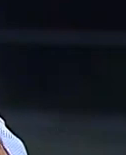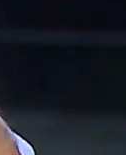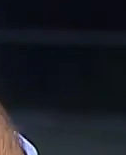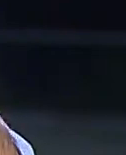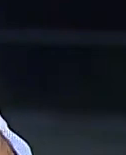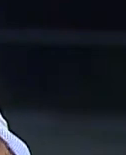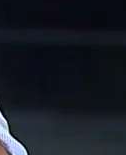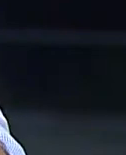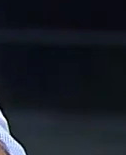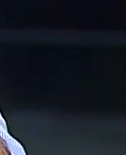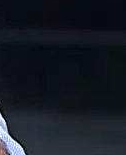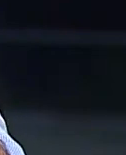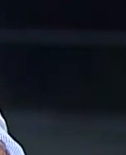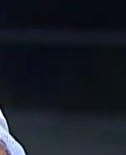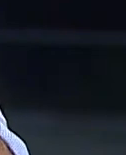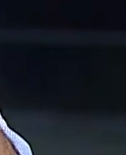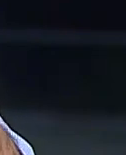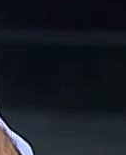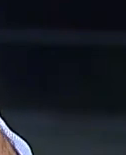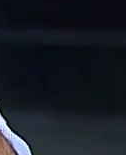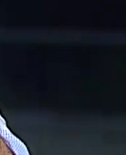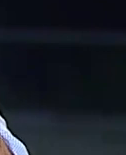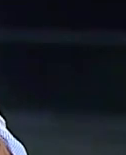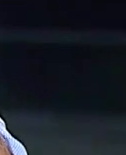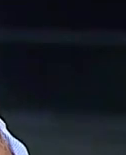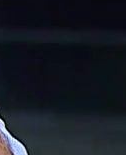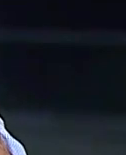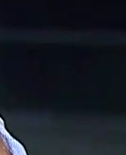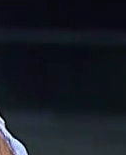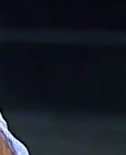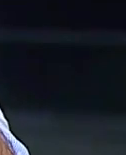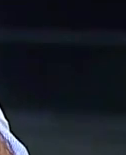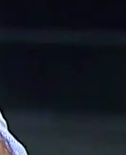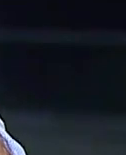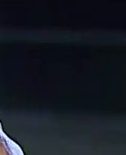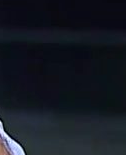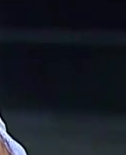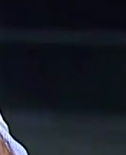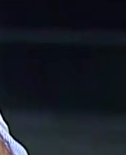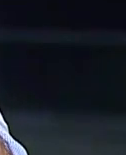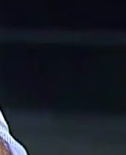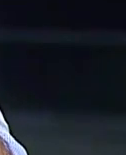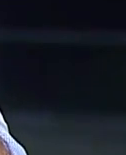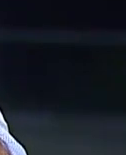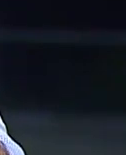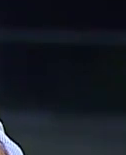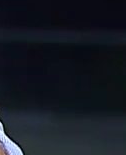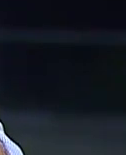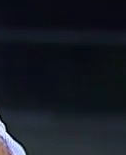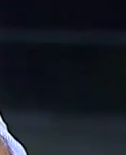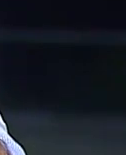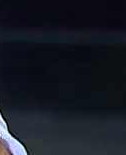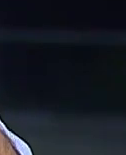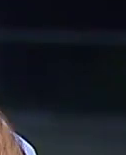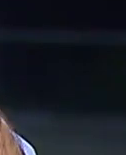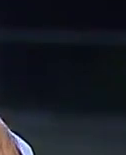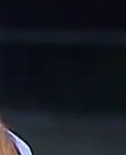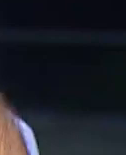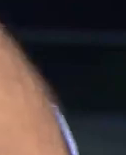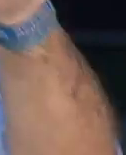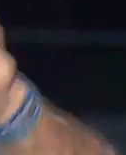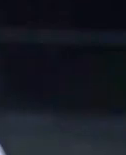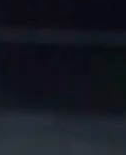nuevas. Una en el Chagualo para ciencia, tecnología, una en el Perpetuo Socorro para comunicaciones, diseño, arquitectura, música y